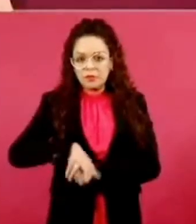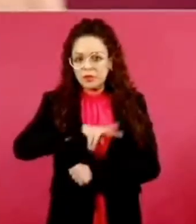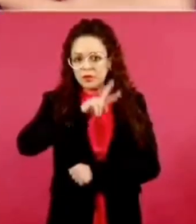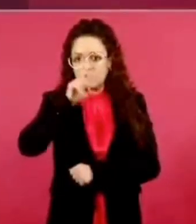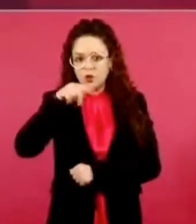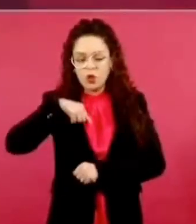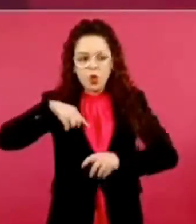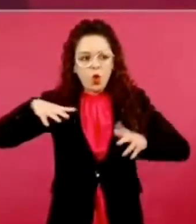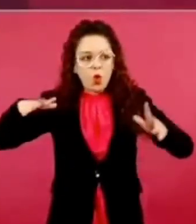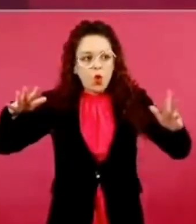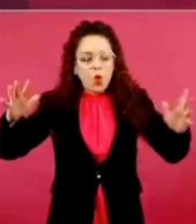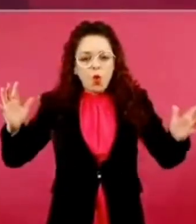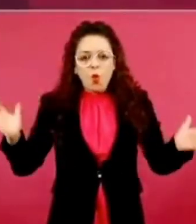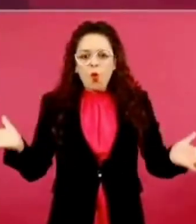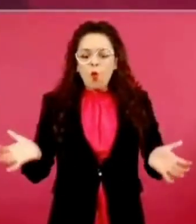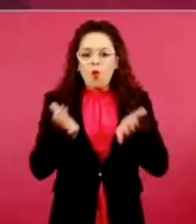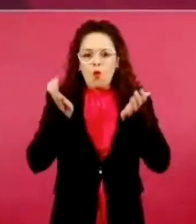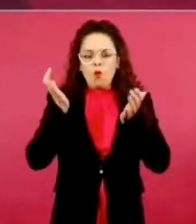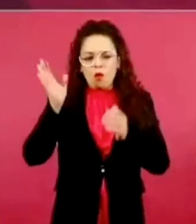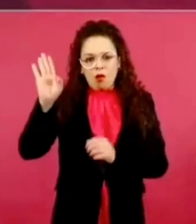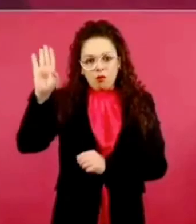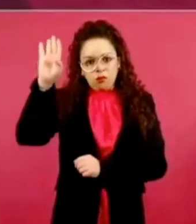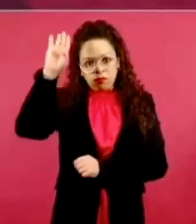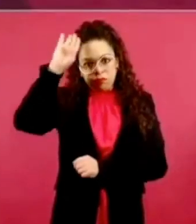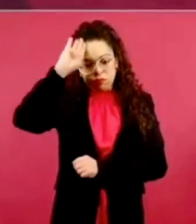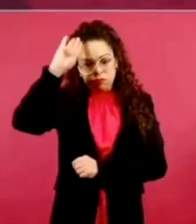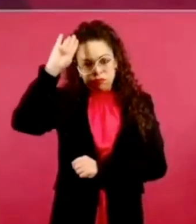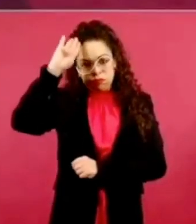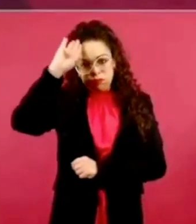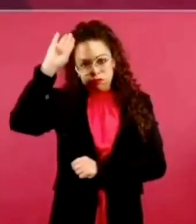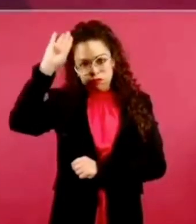el nivel de corrupción que imperaba.